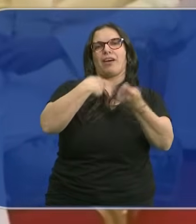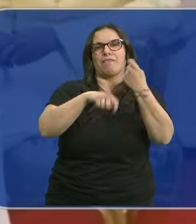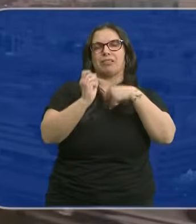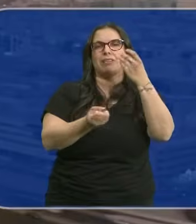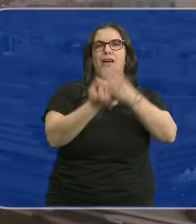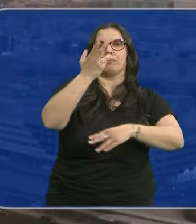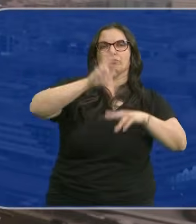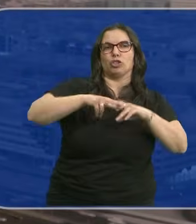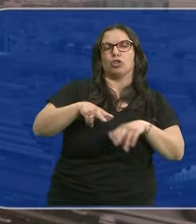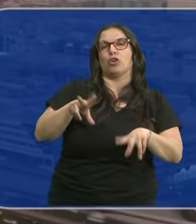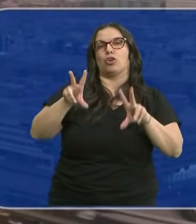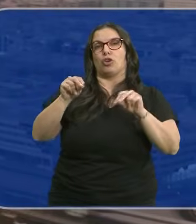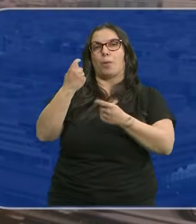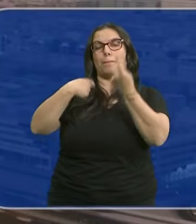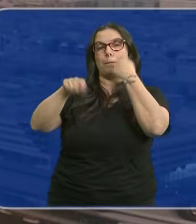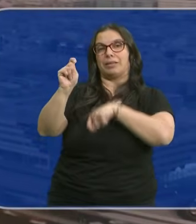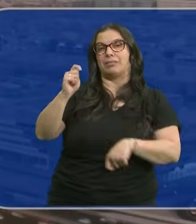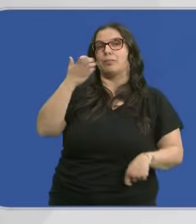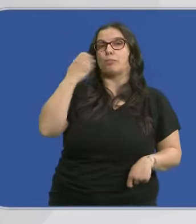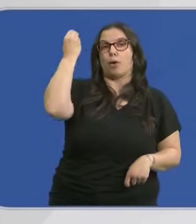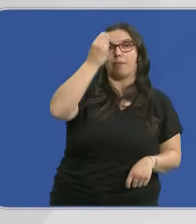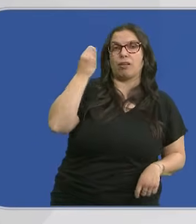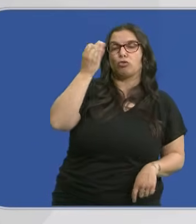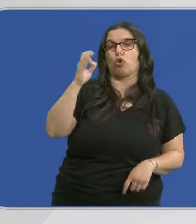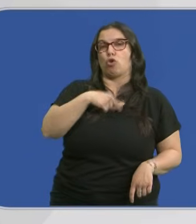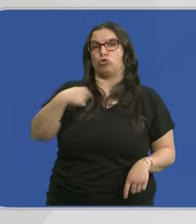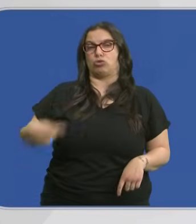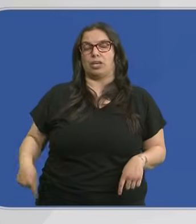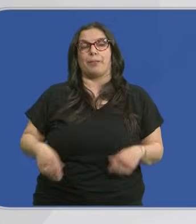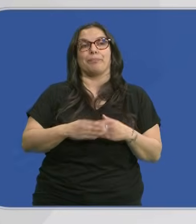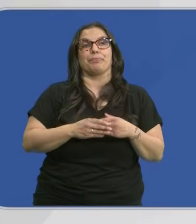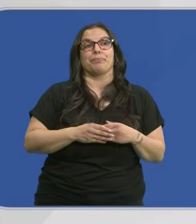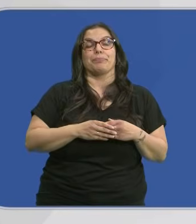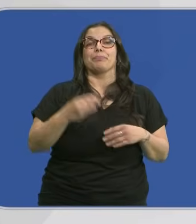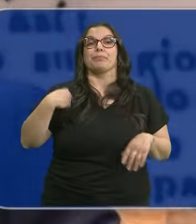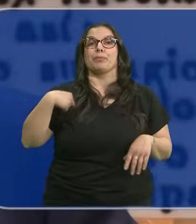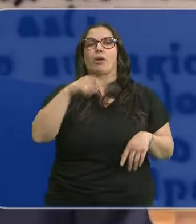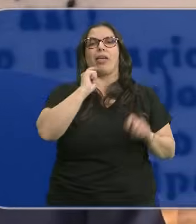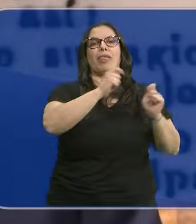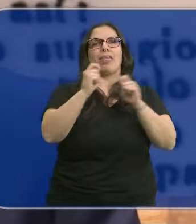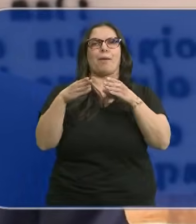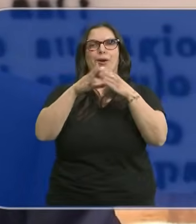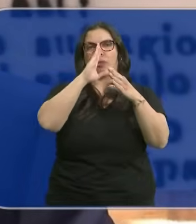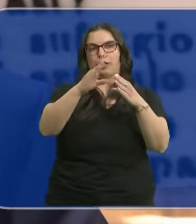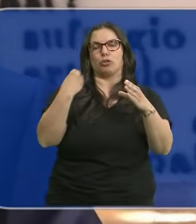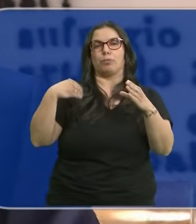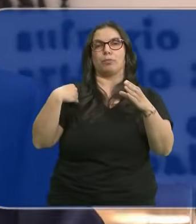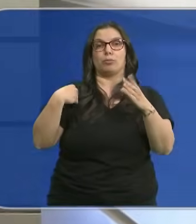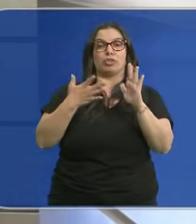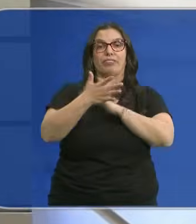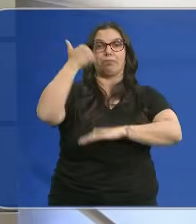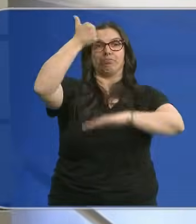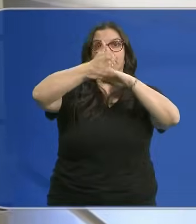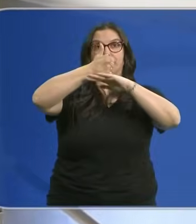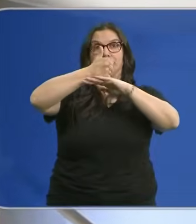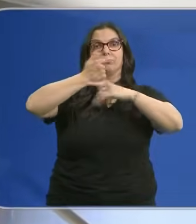sus clientes, una empresa china o Emiratos Árabes. La Dama es la que dirige la asignación directa de los barcos, situando a Zapatero en la cúspide de toda